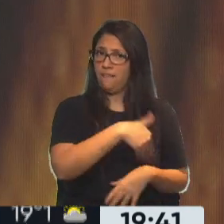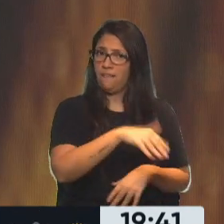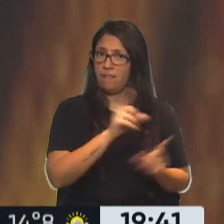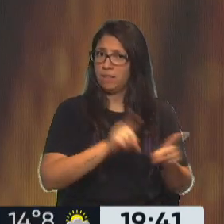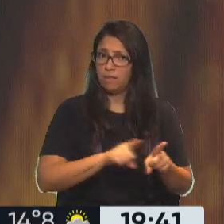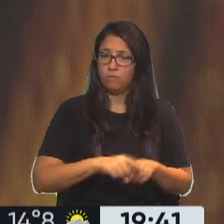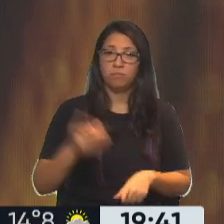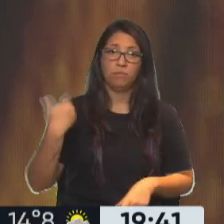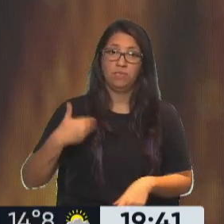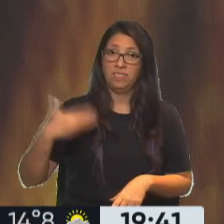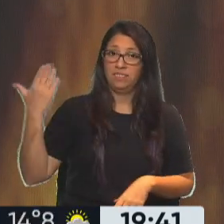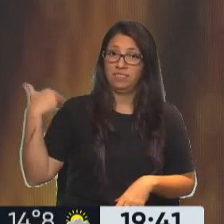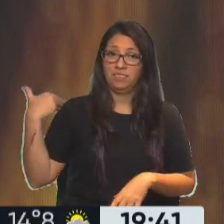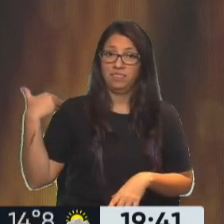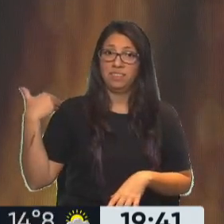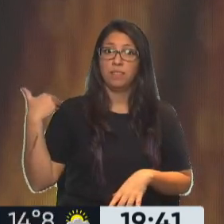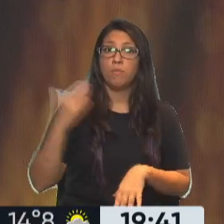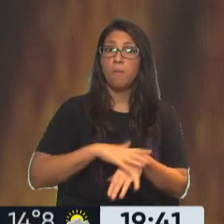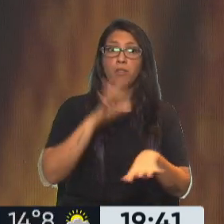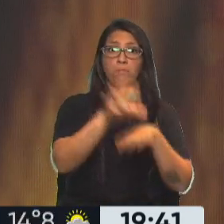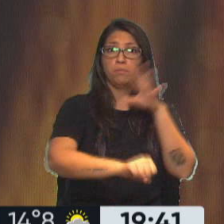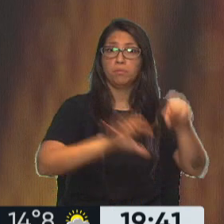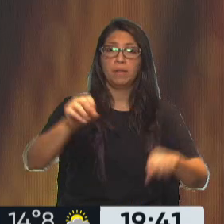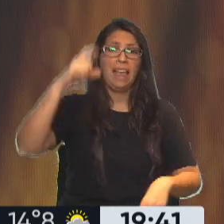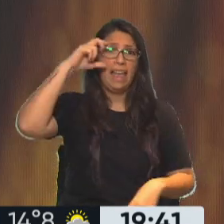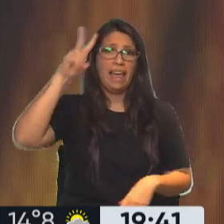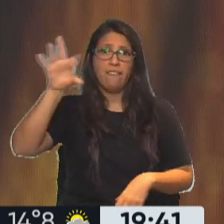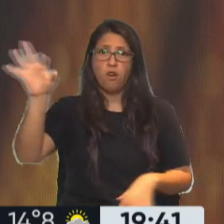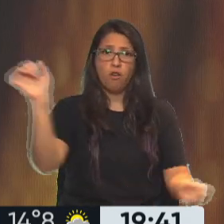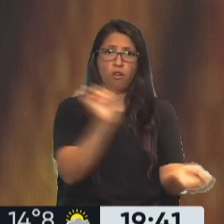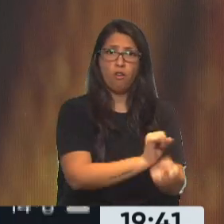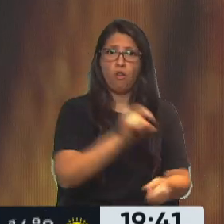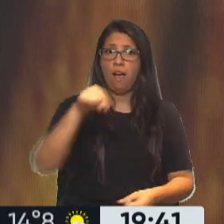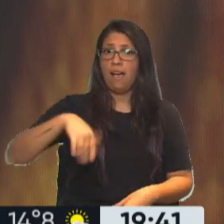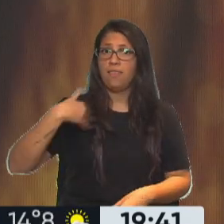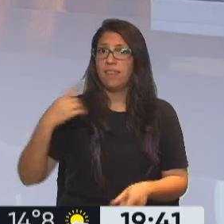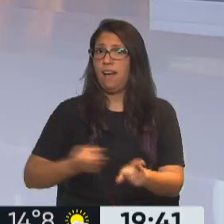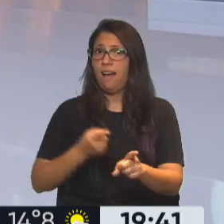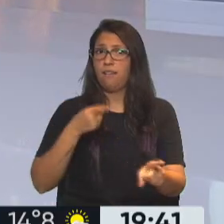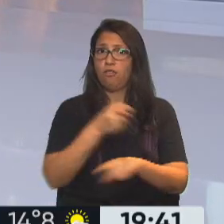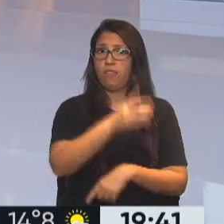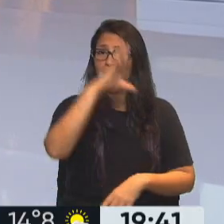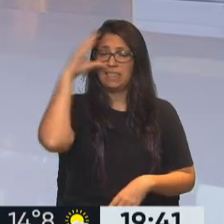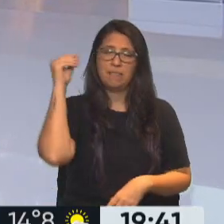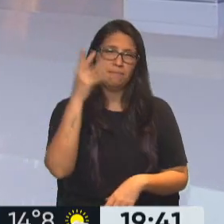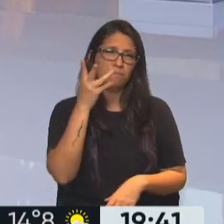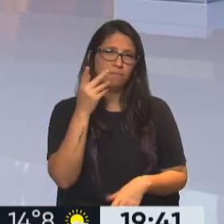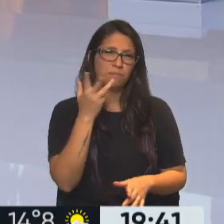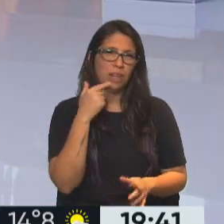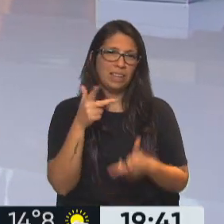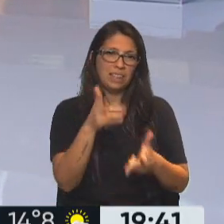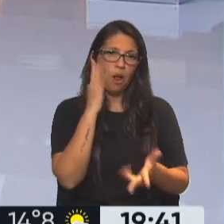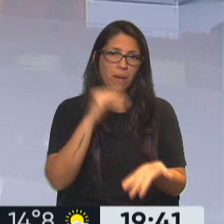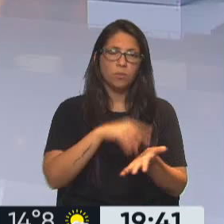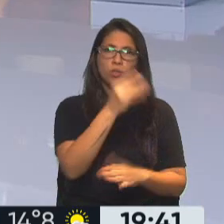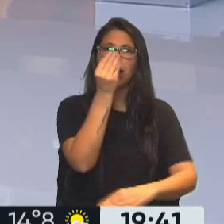Argentina, estoy hablando todas las detenciones, bueno, Evo, y aquí en la Argentina con la persecución a Cristina. Pero déjame decirte eso, porque vos mencionabas a